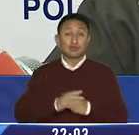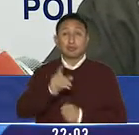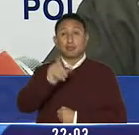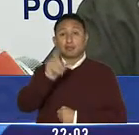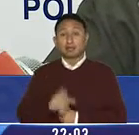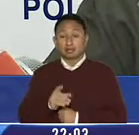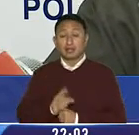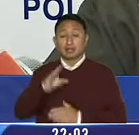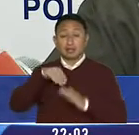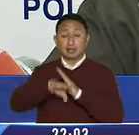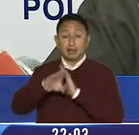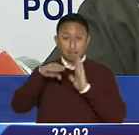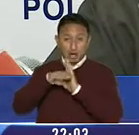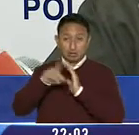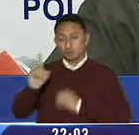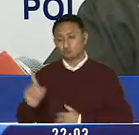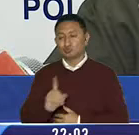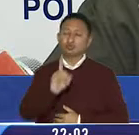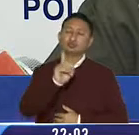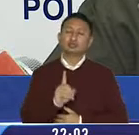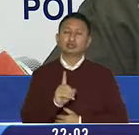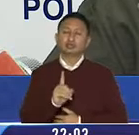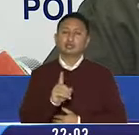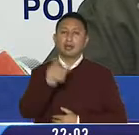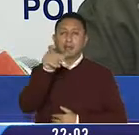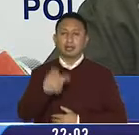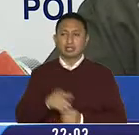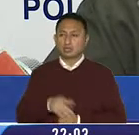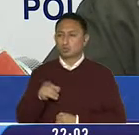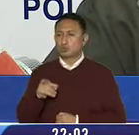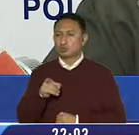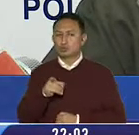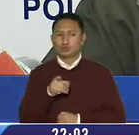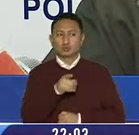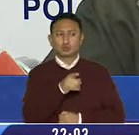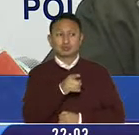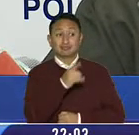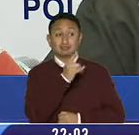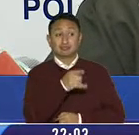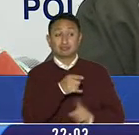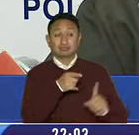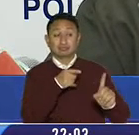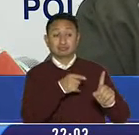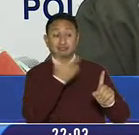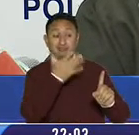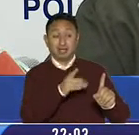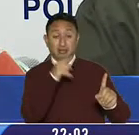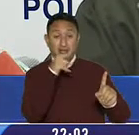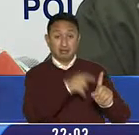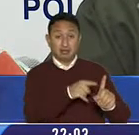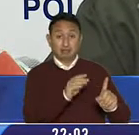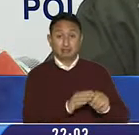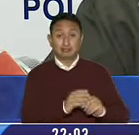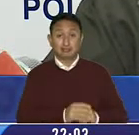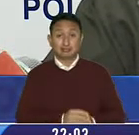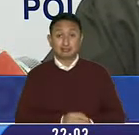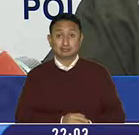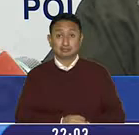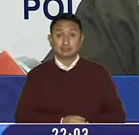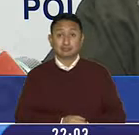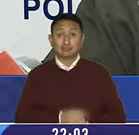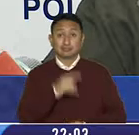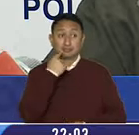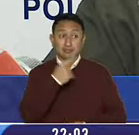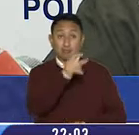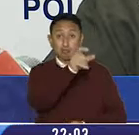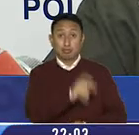que ingresaba a los bancos con el objeto de perfilar a sus víctimas. Una vez que perfilaba a sus víctimas, escogía a